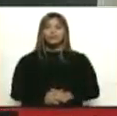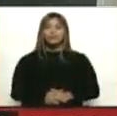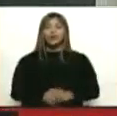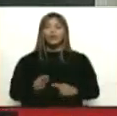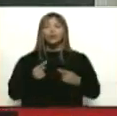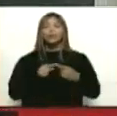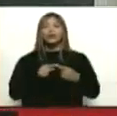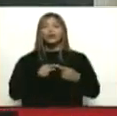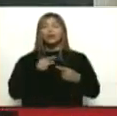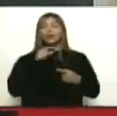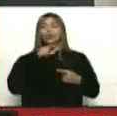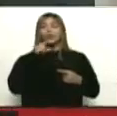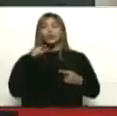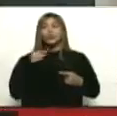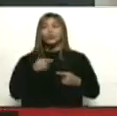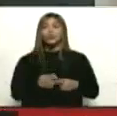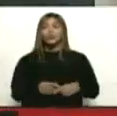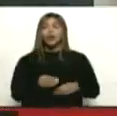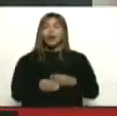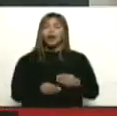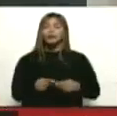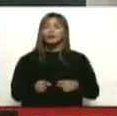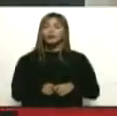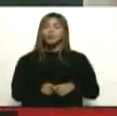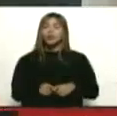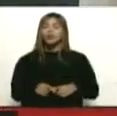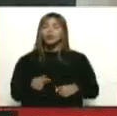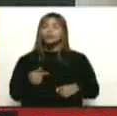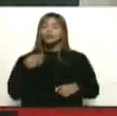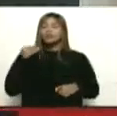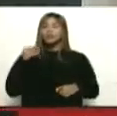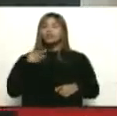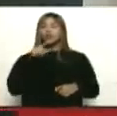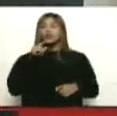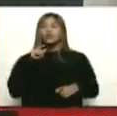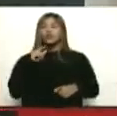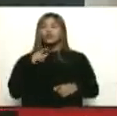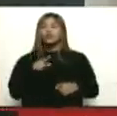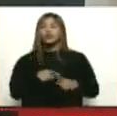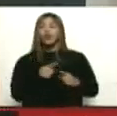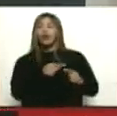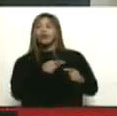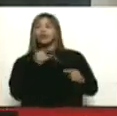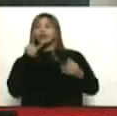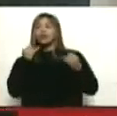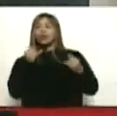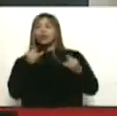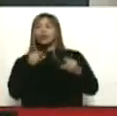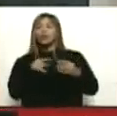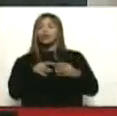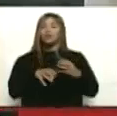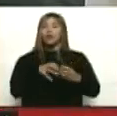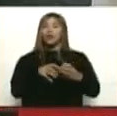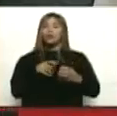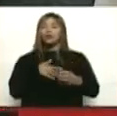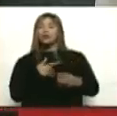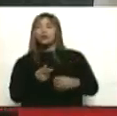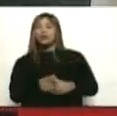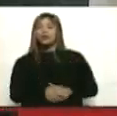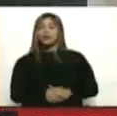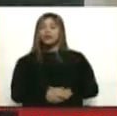con Rusia se está haciendo en un entorno de que ellos consideran que Rusia es un enemigo estratégico en un conflicto bélico y están tratando